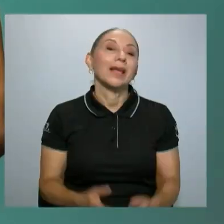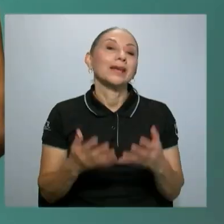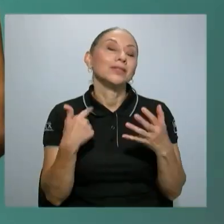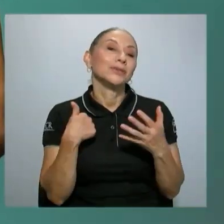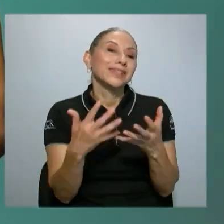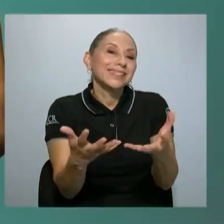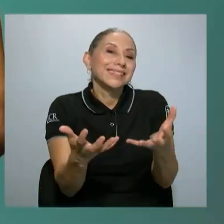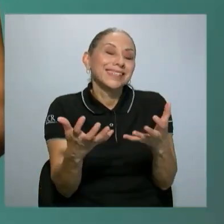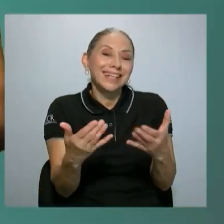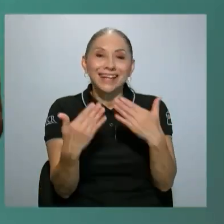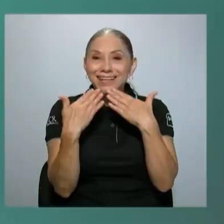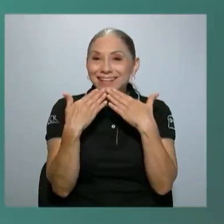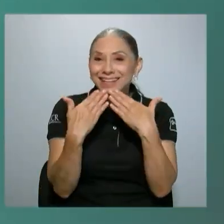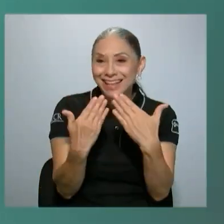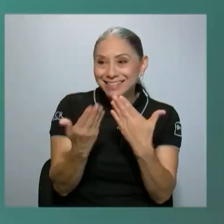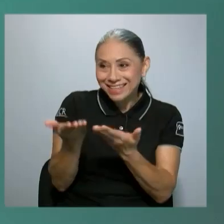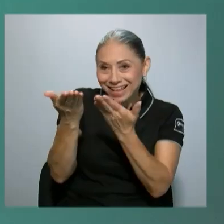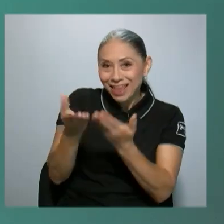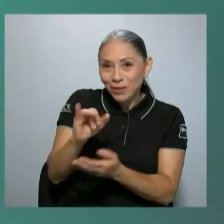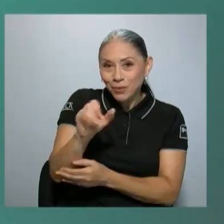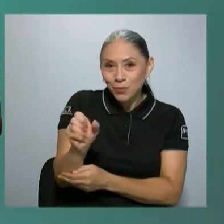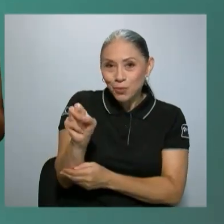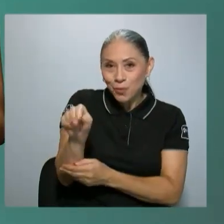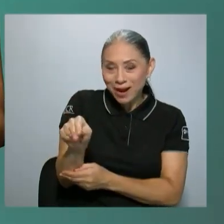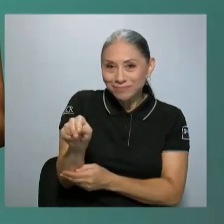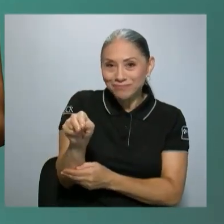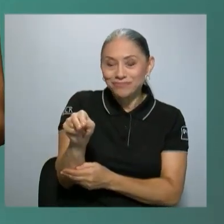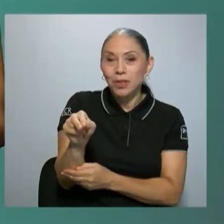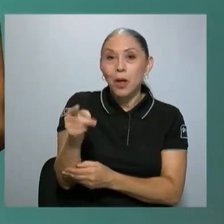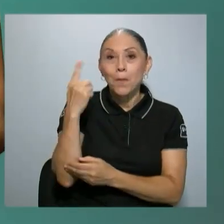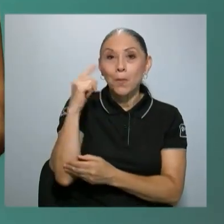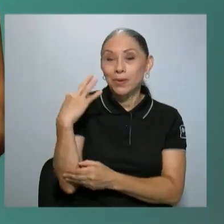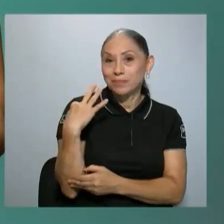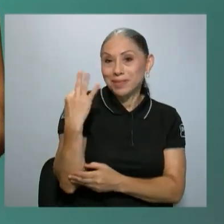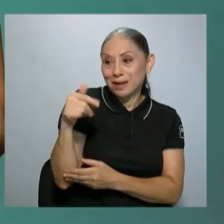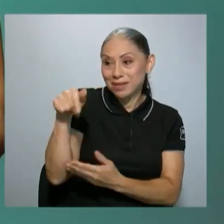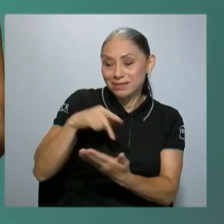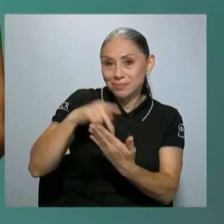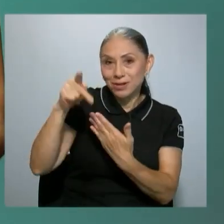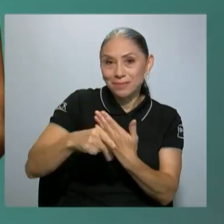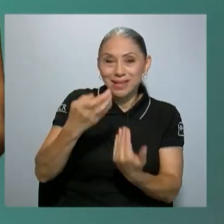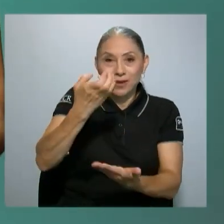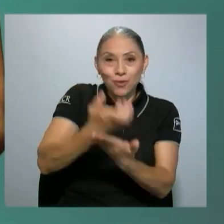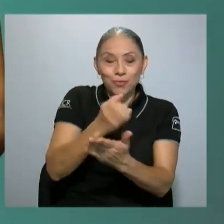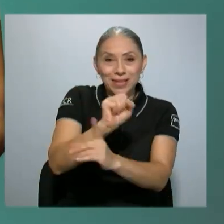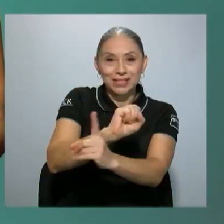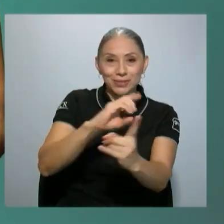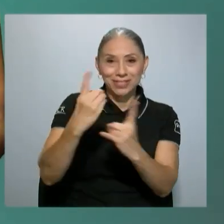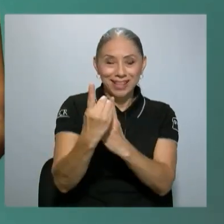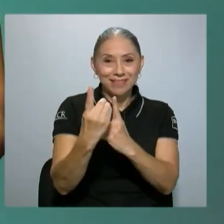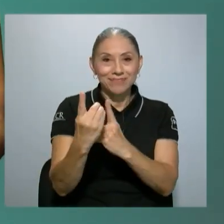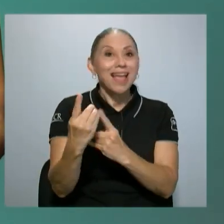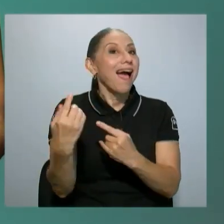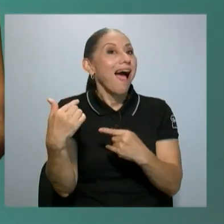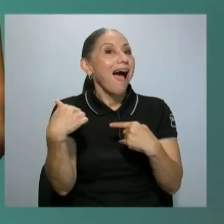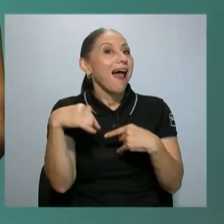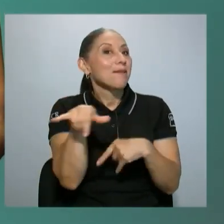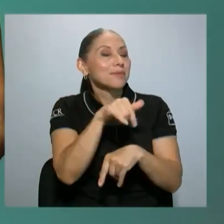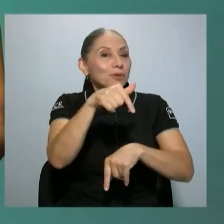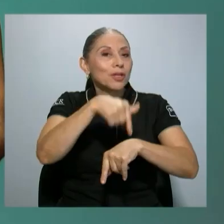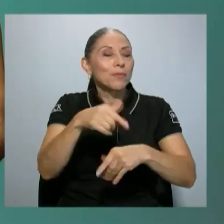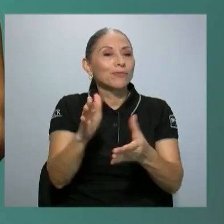Quisiera agradecer a don Juan por invitarme a este programa Economía y Sociedad y al mismo tiempo felicitarlos por